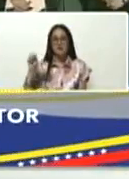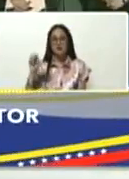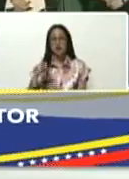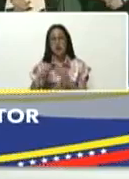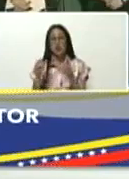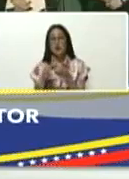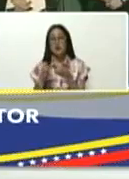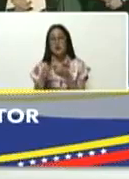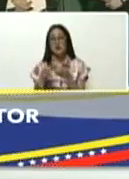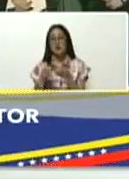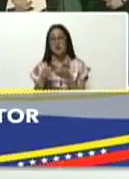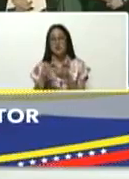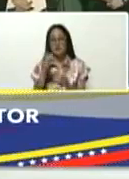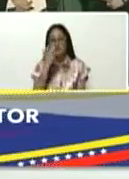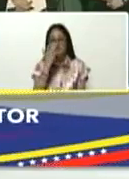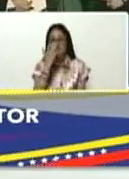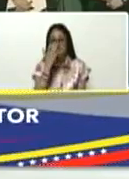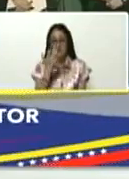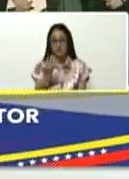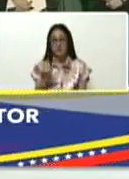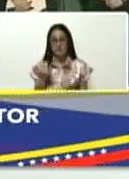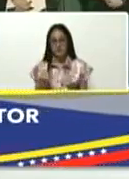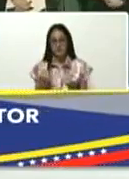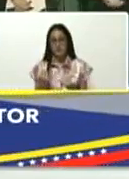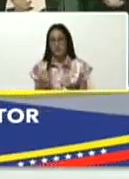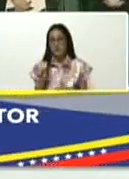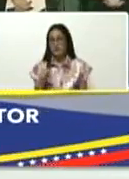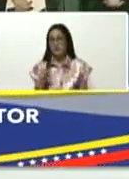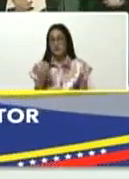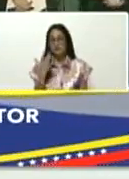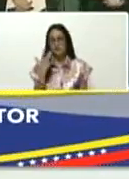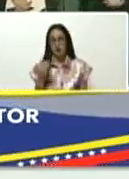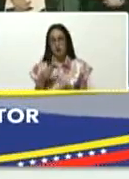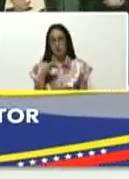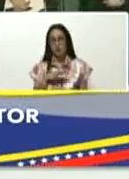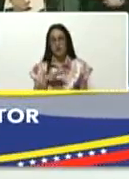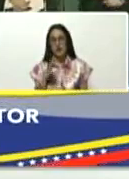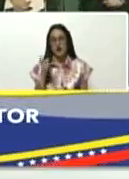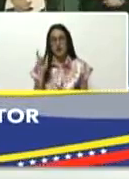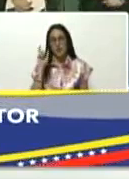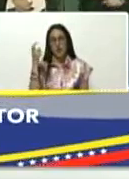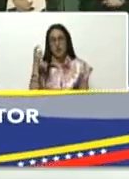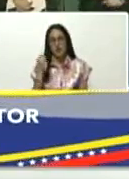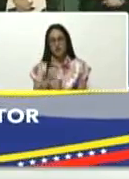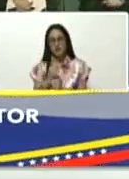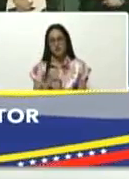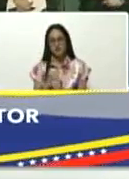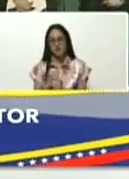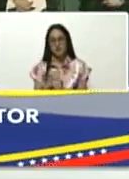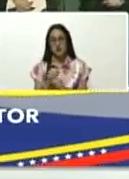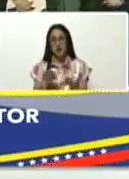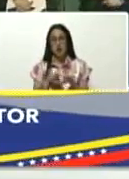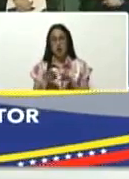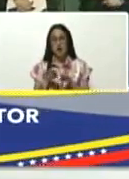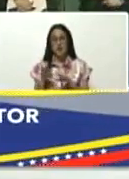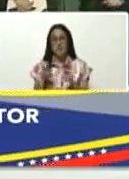equipo. Allá estamos, pues. Vamos a ver cómo está Expo Guárico, porque Expo Cogede